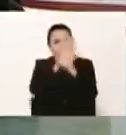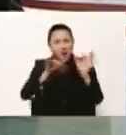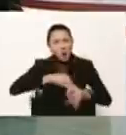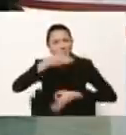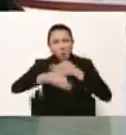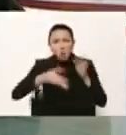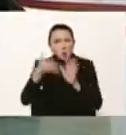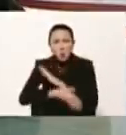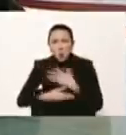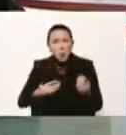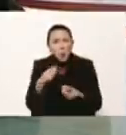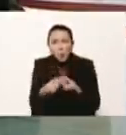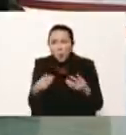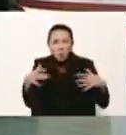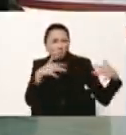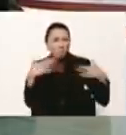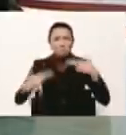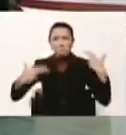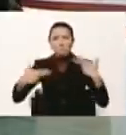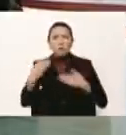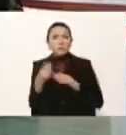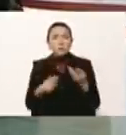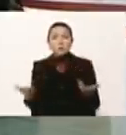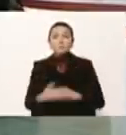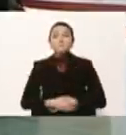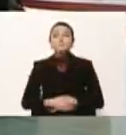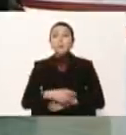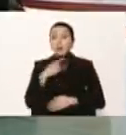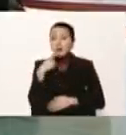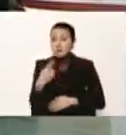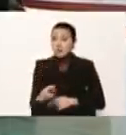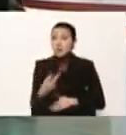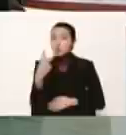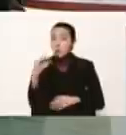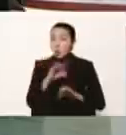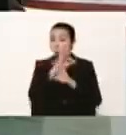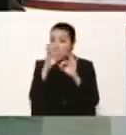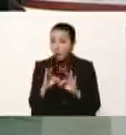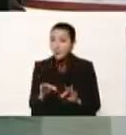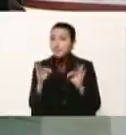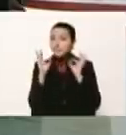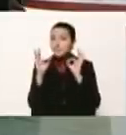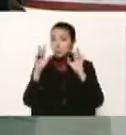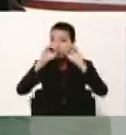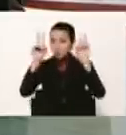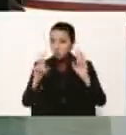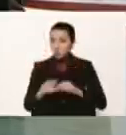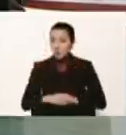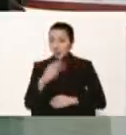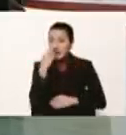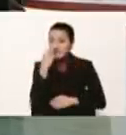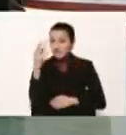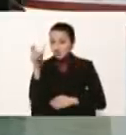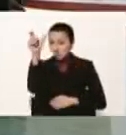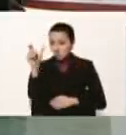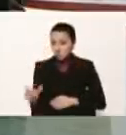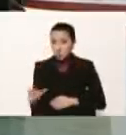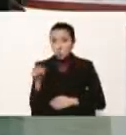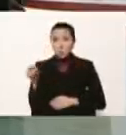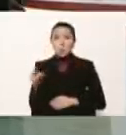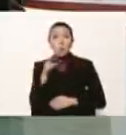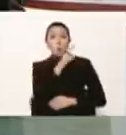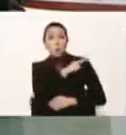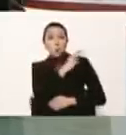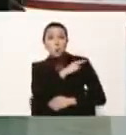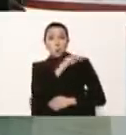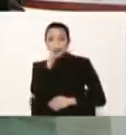de dónde vienen estas acciones y comentaba dos puntos específicos. Uno de ellos, la visita del jefe del Comando Sur